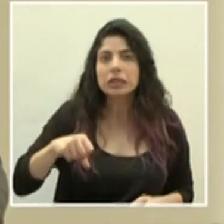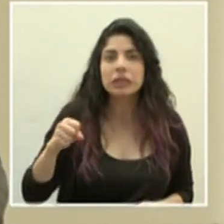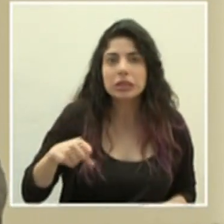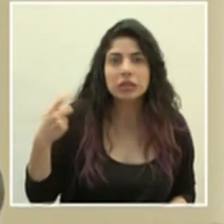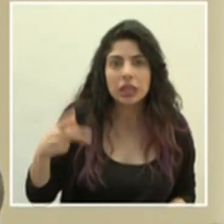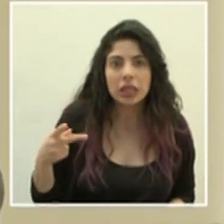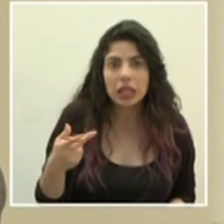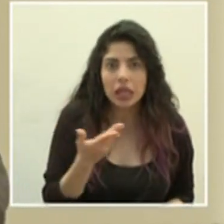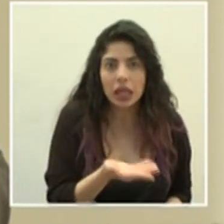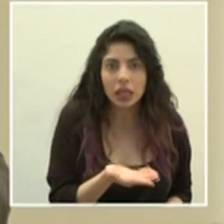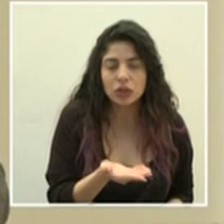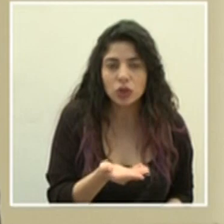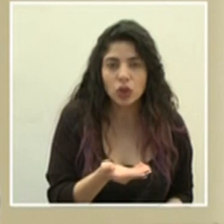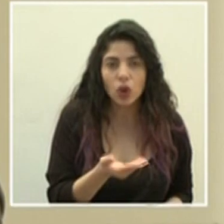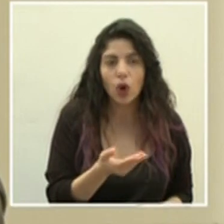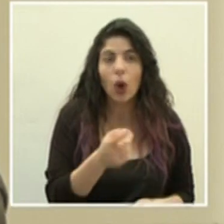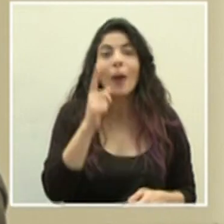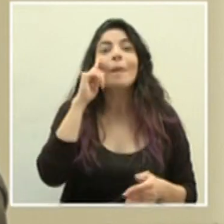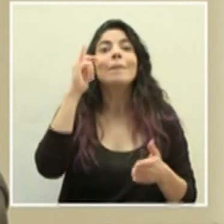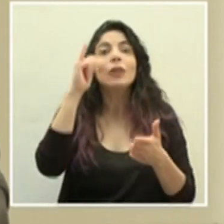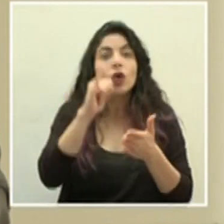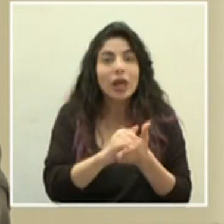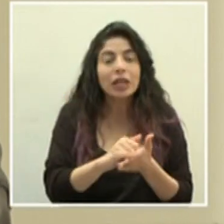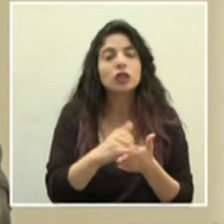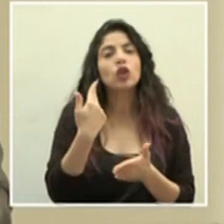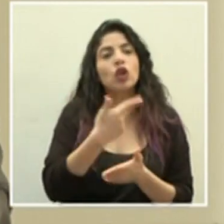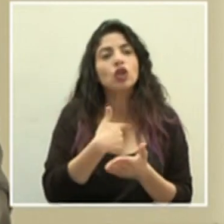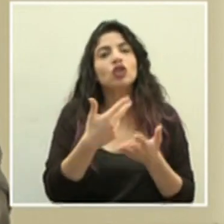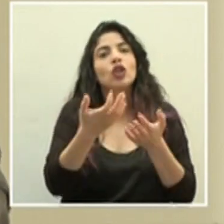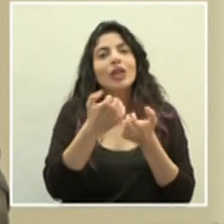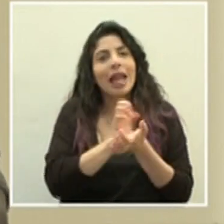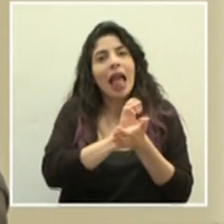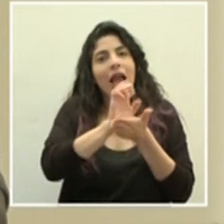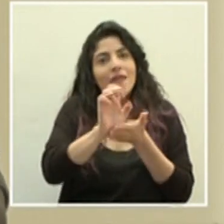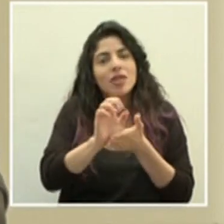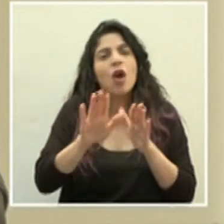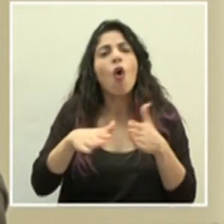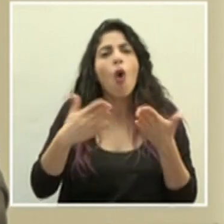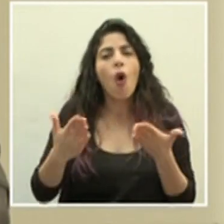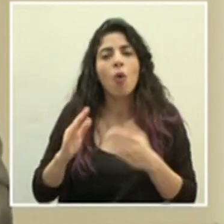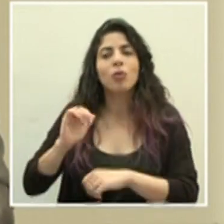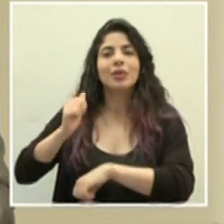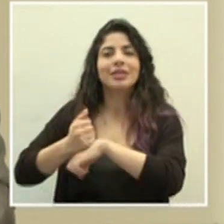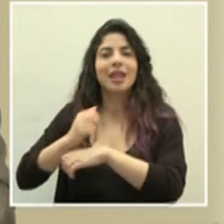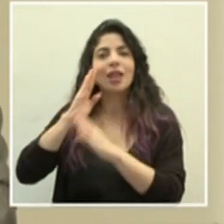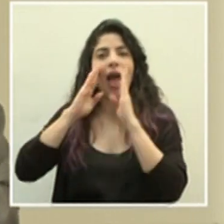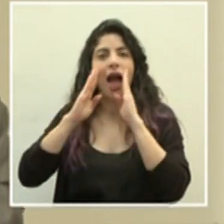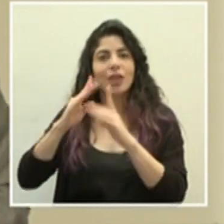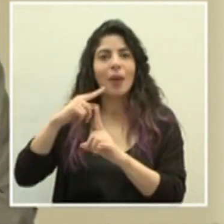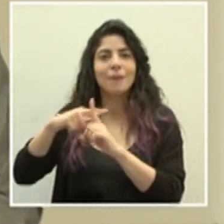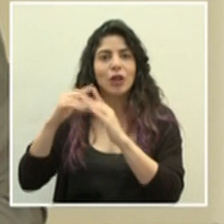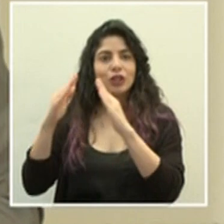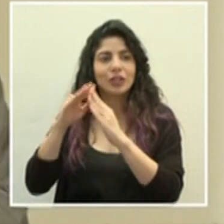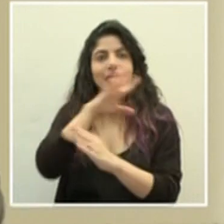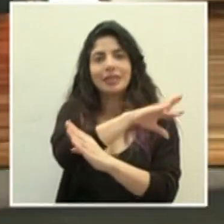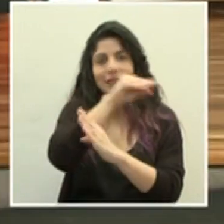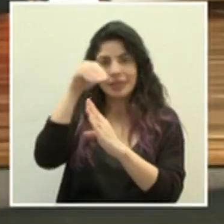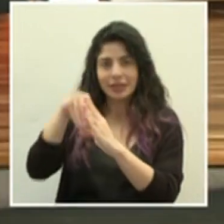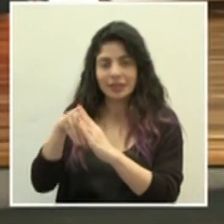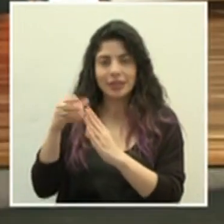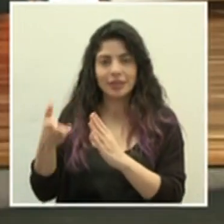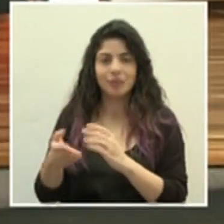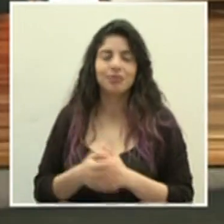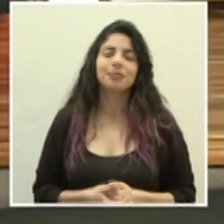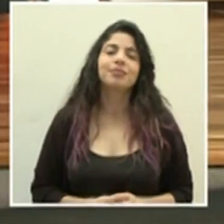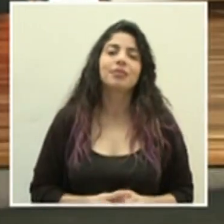sí estaríamos en riesgo, y justamente eso es lo que estamos evitando con los centros de atención de casos positivos. Muchas gracias. Continuamos con